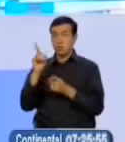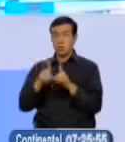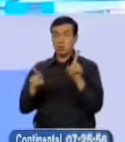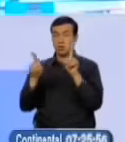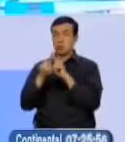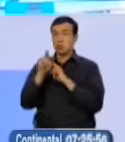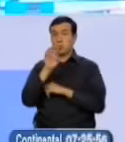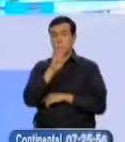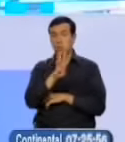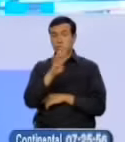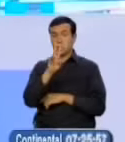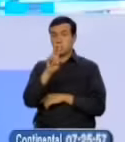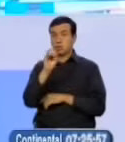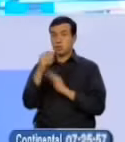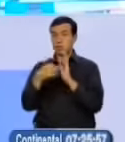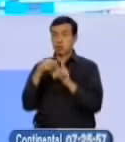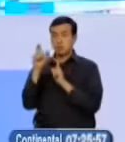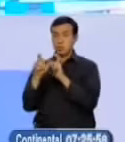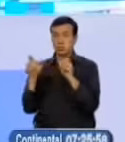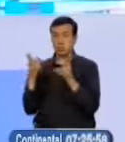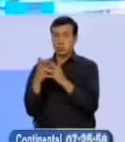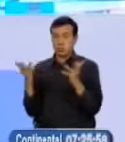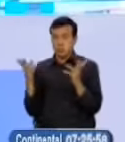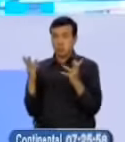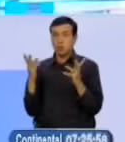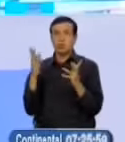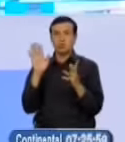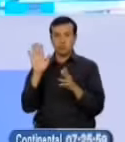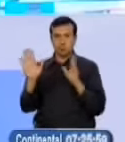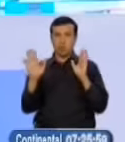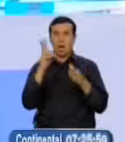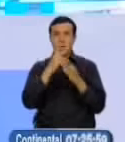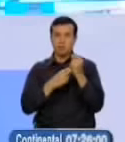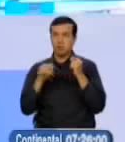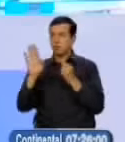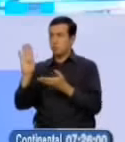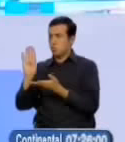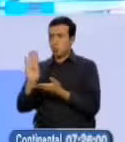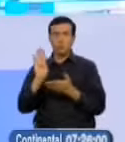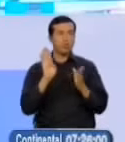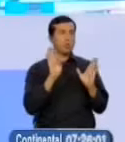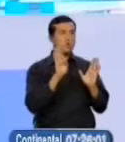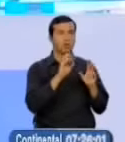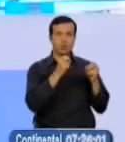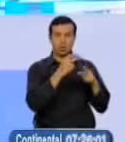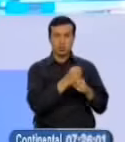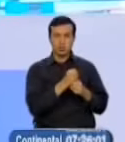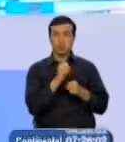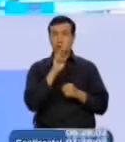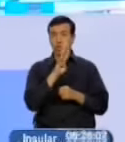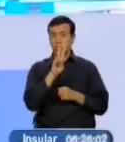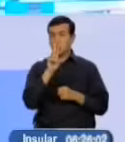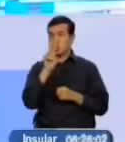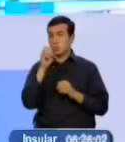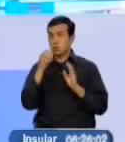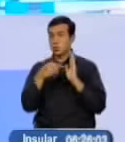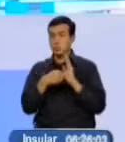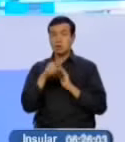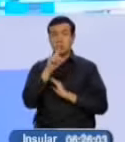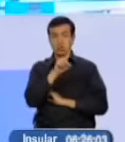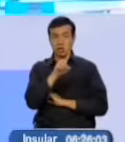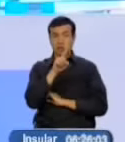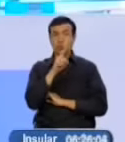hablan de 420 mil personas que tienen ambos tipos de cobertura, de esas 420 mil personas, 112 mil